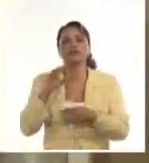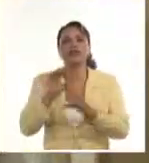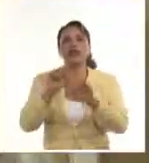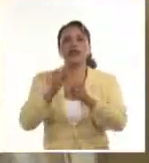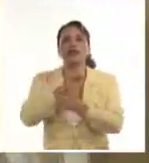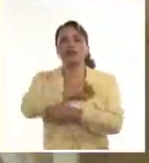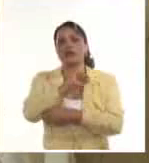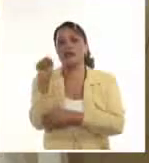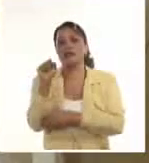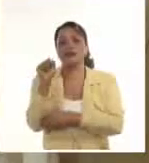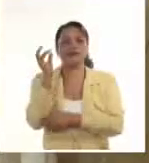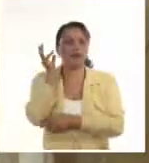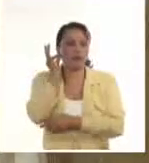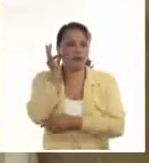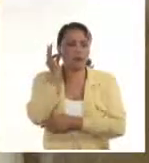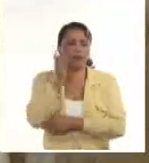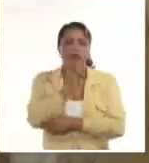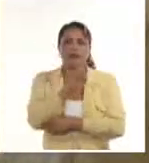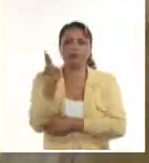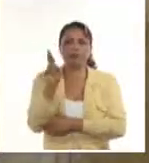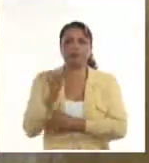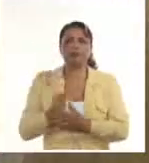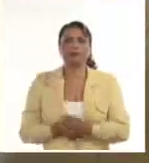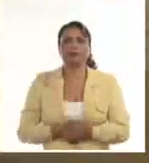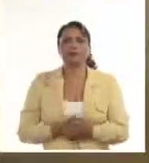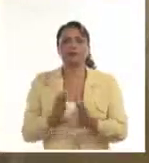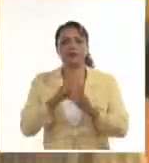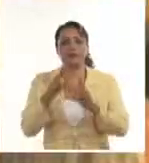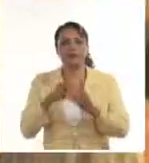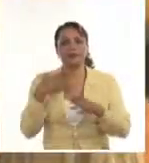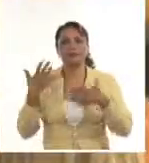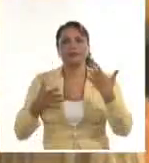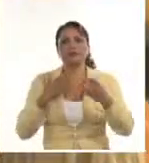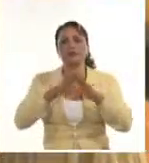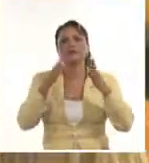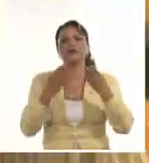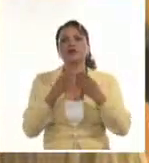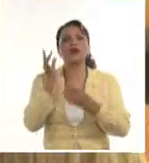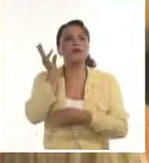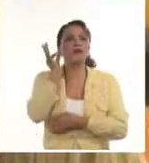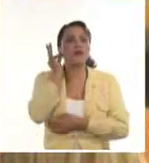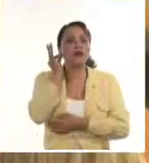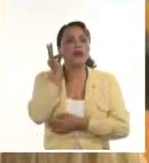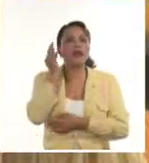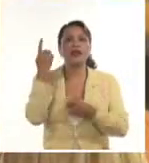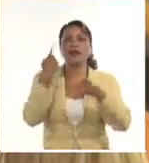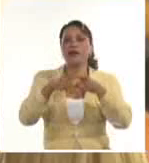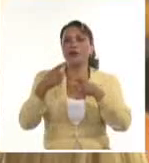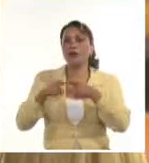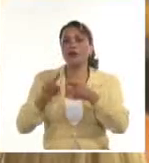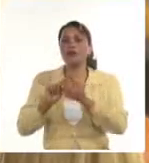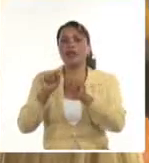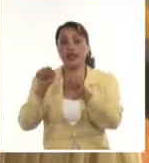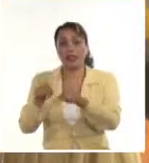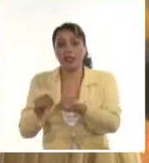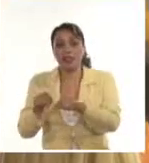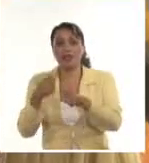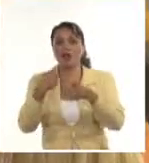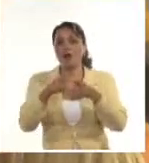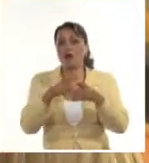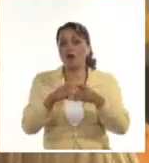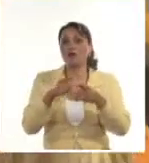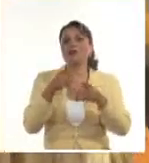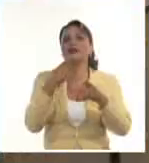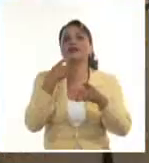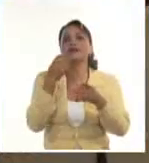la revolución. La Sala Covarrubias celebró además a todas las mujeres presentes y a las que desde esa y otras instituciones